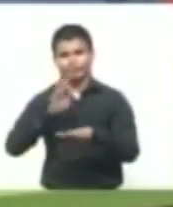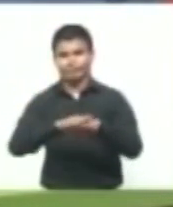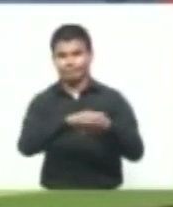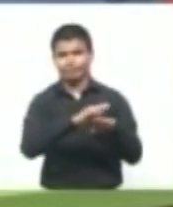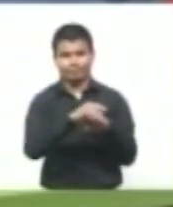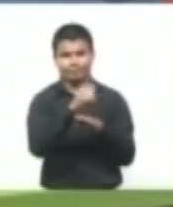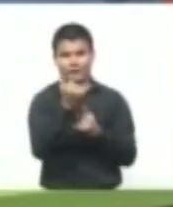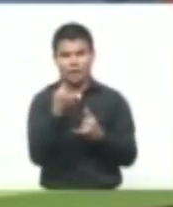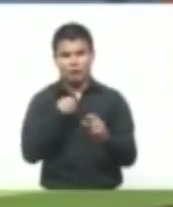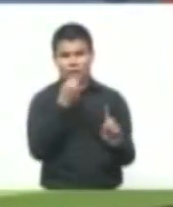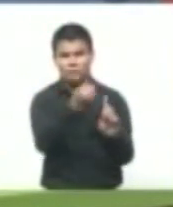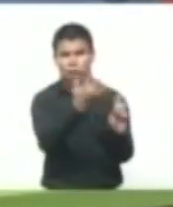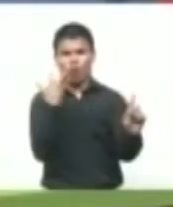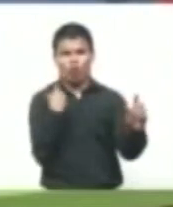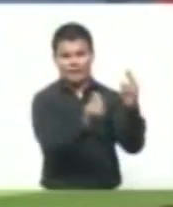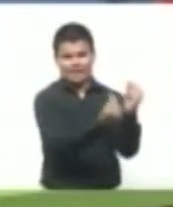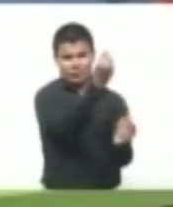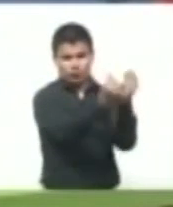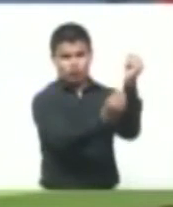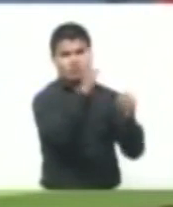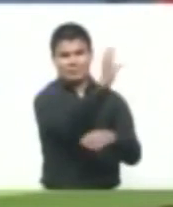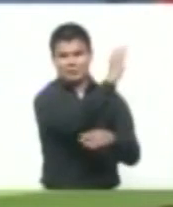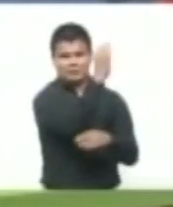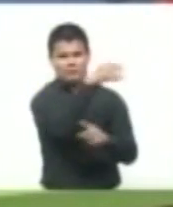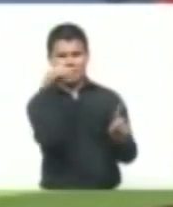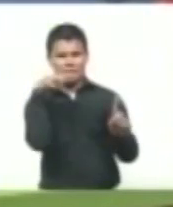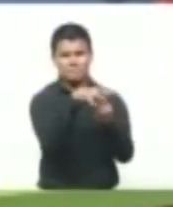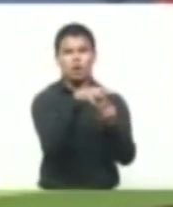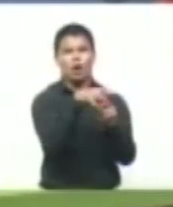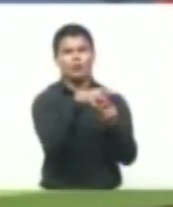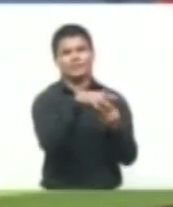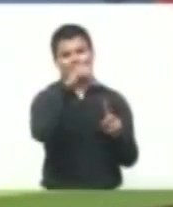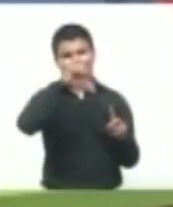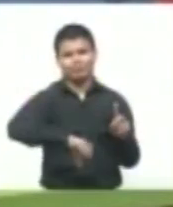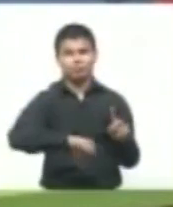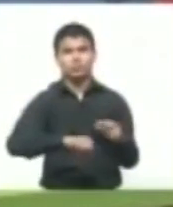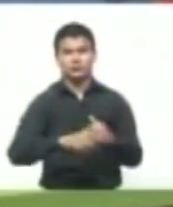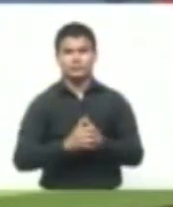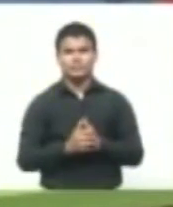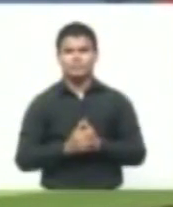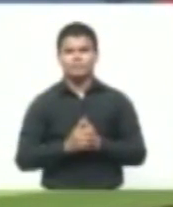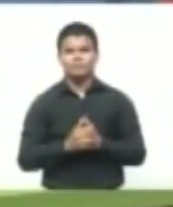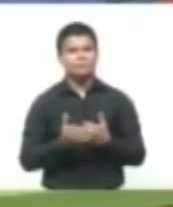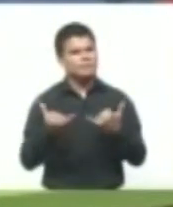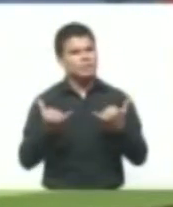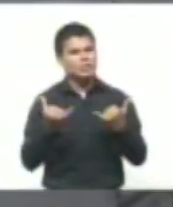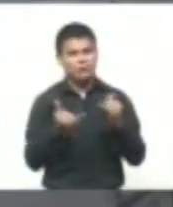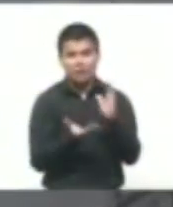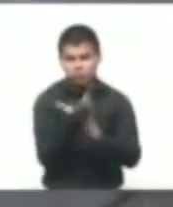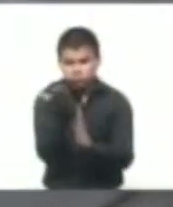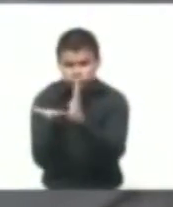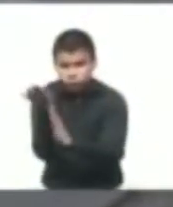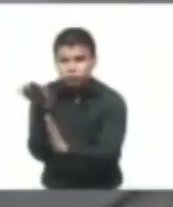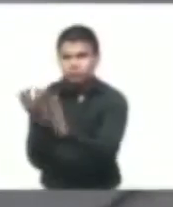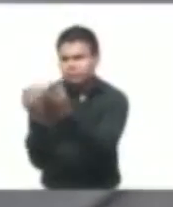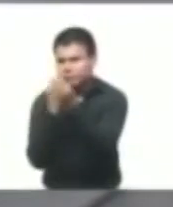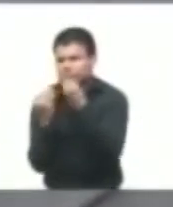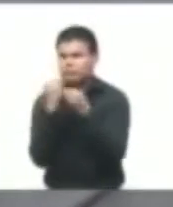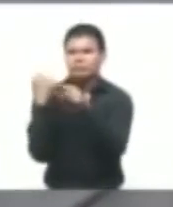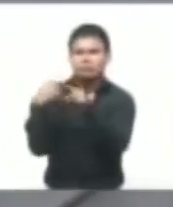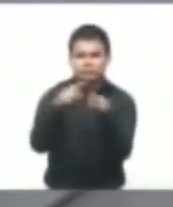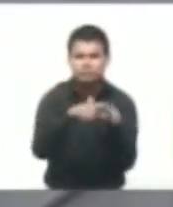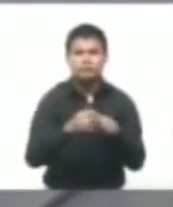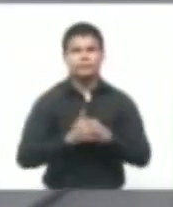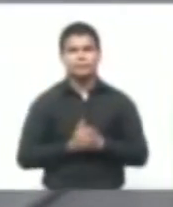pues le generará más gastos y se encarecerá el transporte público y los alimentos. Con el aumento de